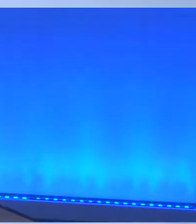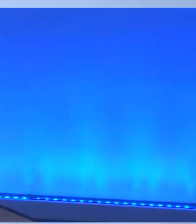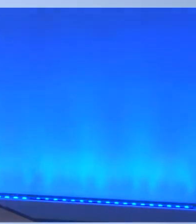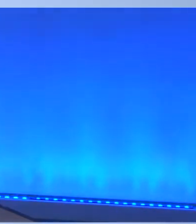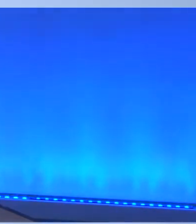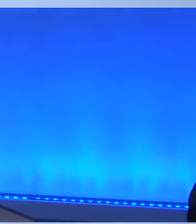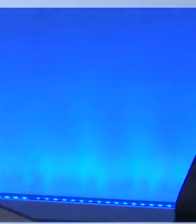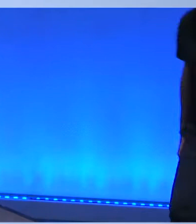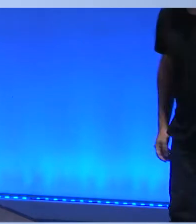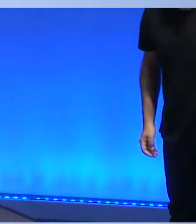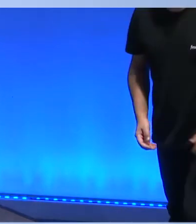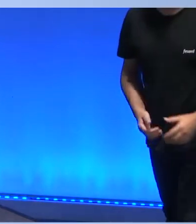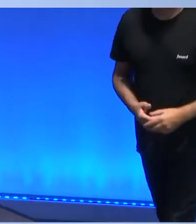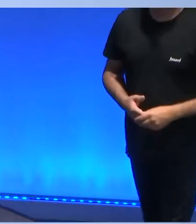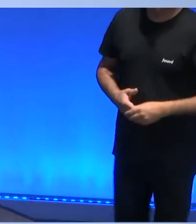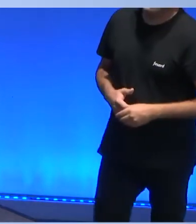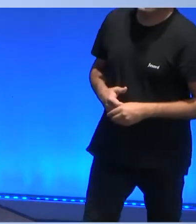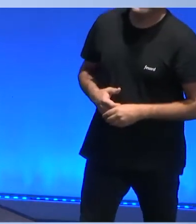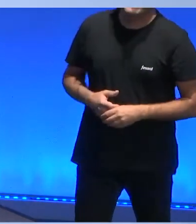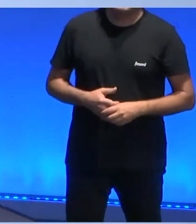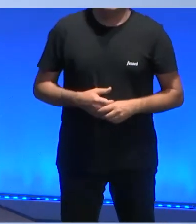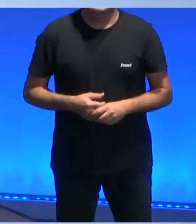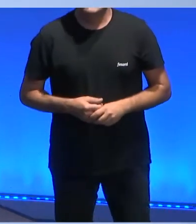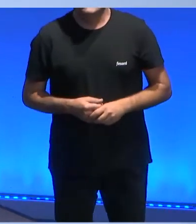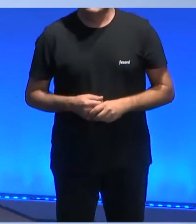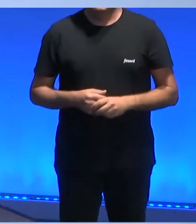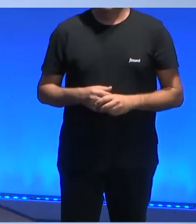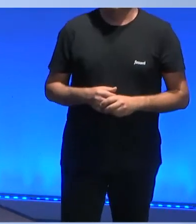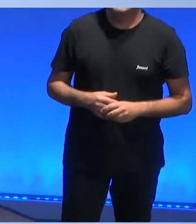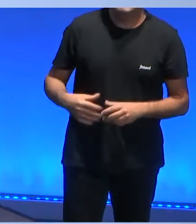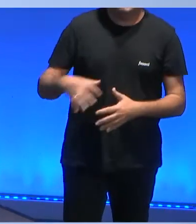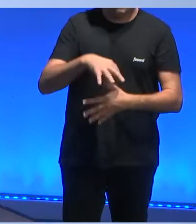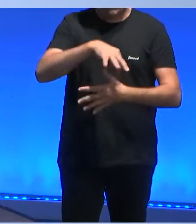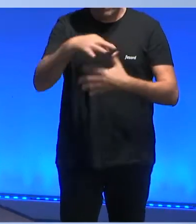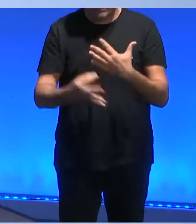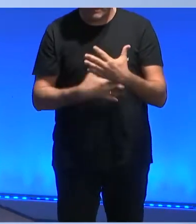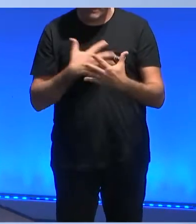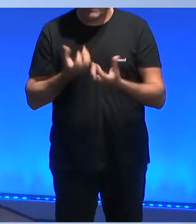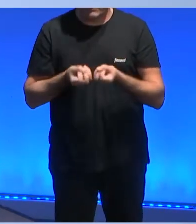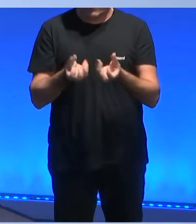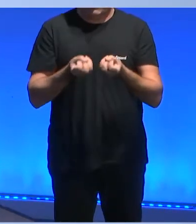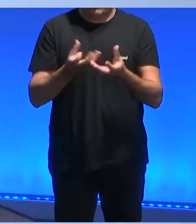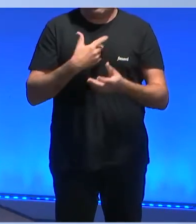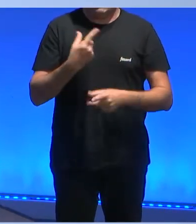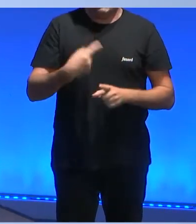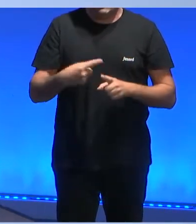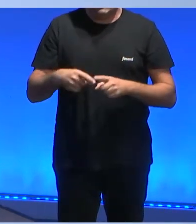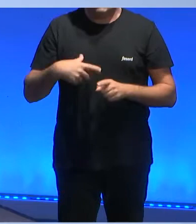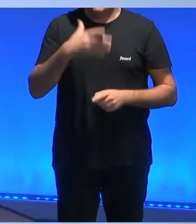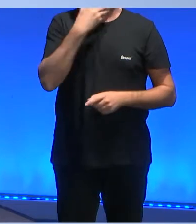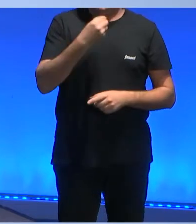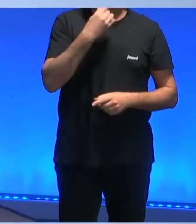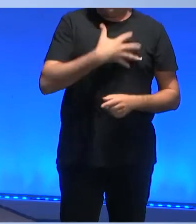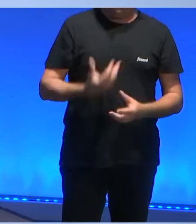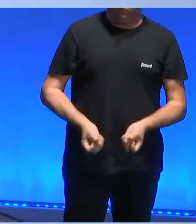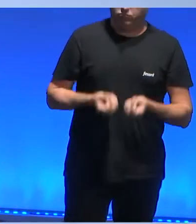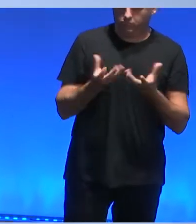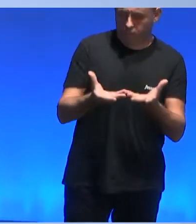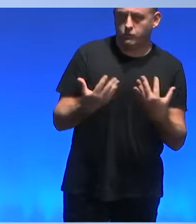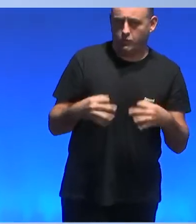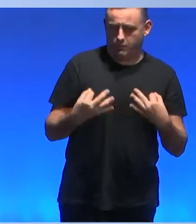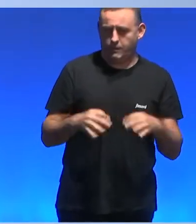cosas que me gustaría contaros, porque a uno siempre le gusta contar lo bonito de las cosas que se hacen, que hacemos la gente, pero